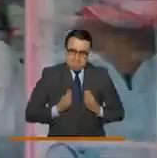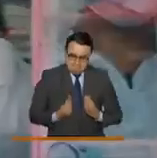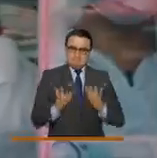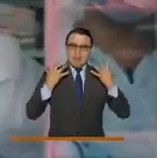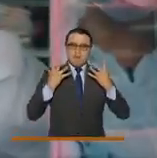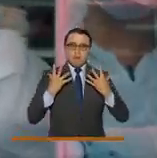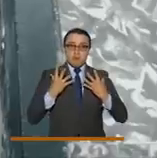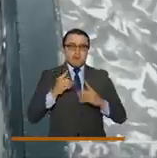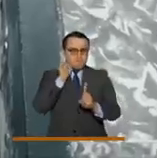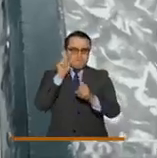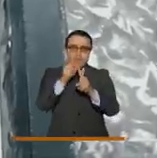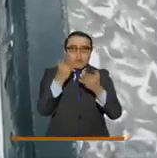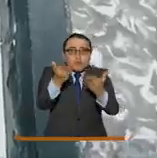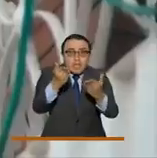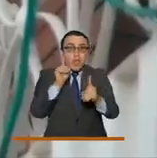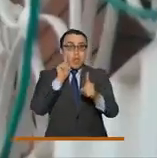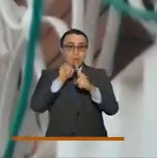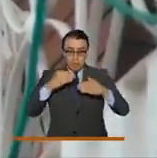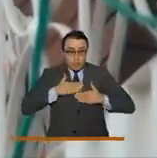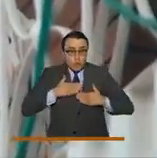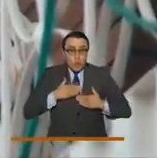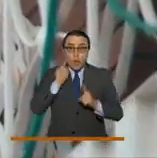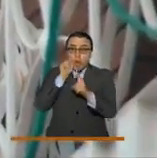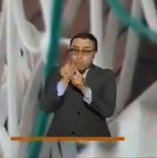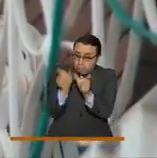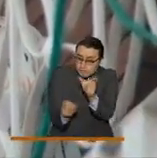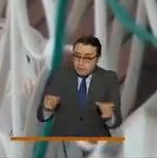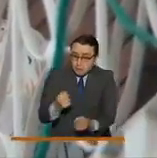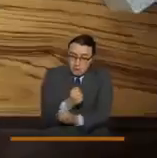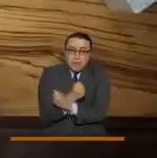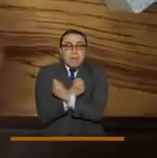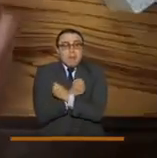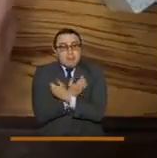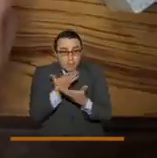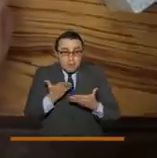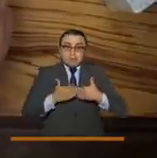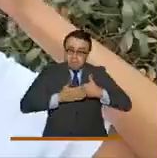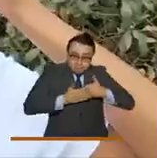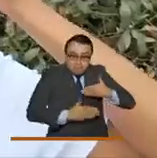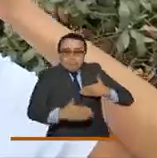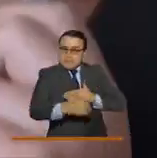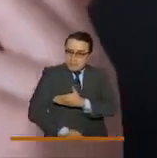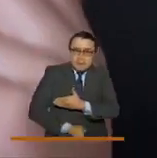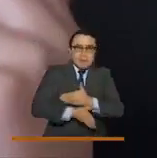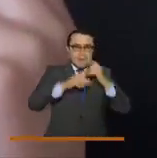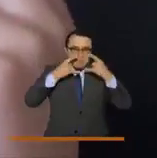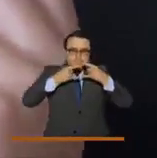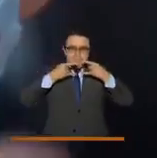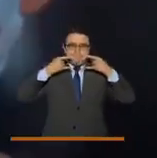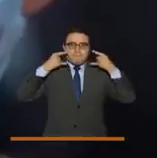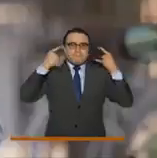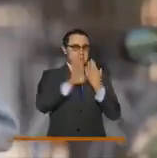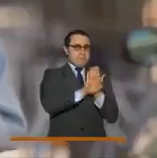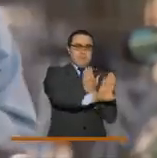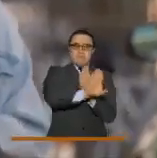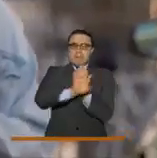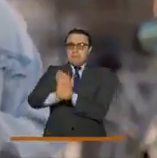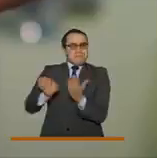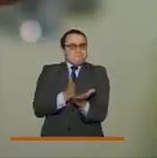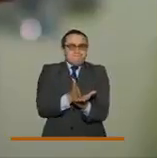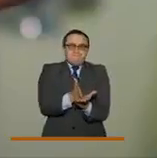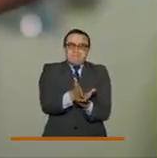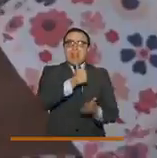vivos. Por ti, por mí, por todos los que amamos. Sigamos usando el tapabocas, manteniendo la